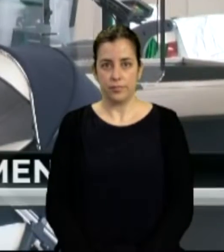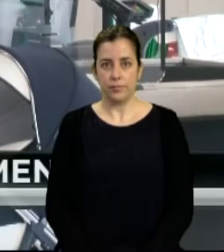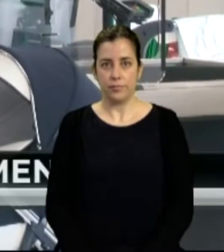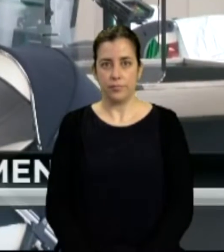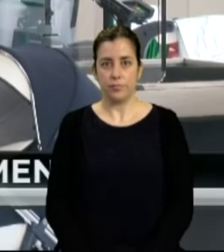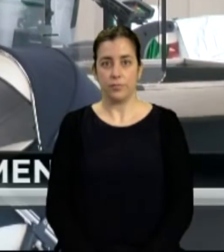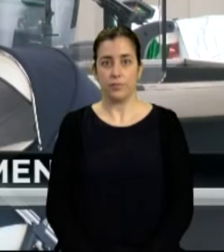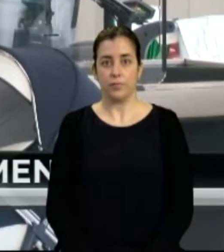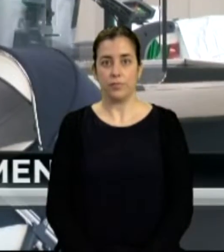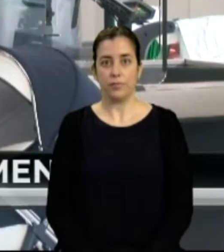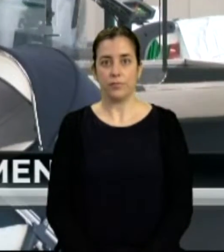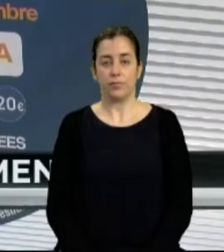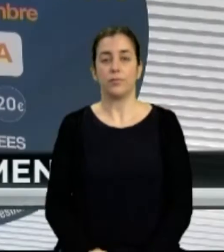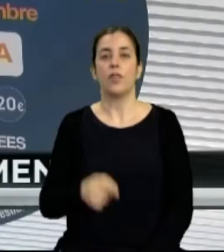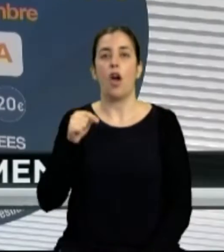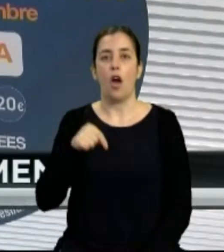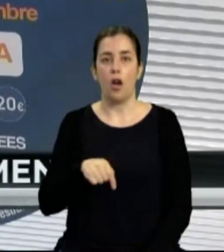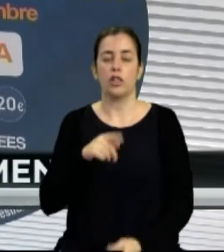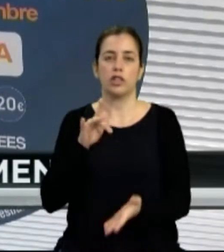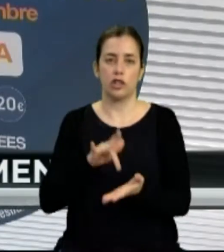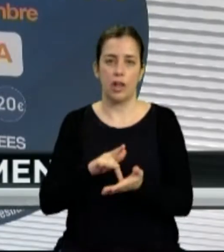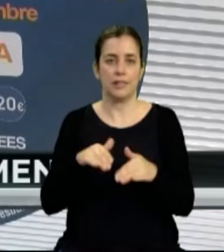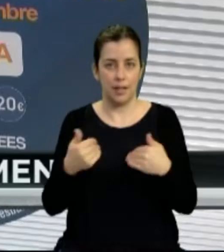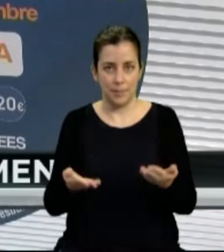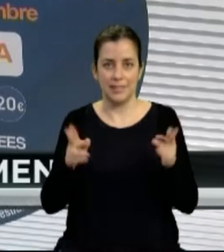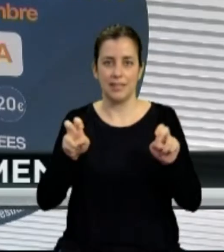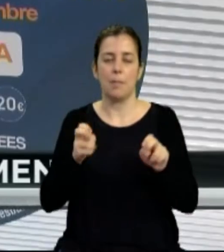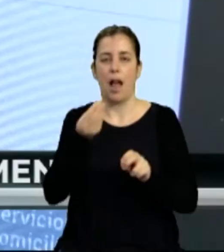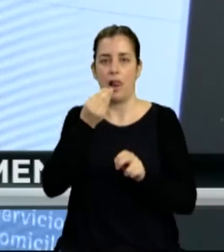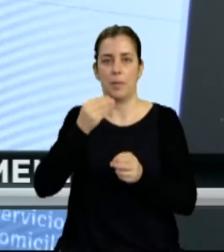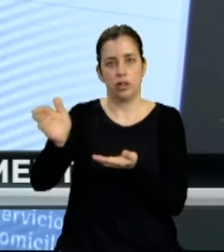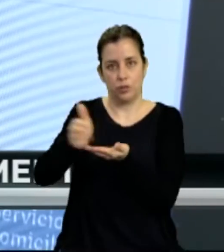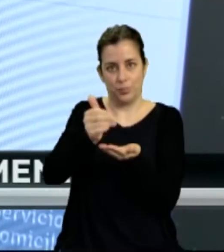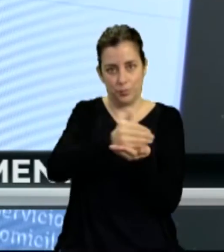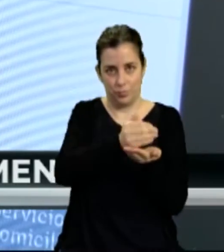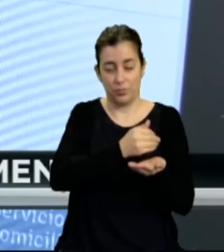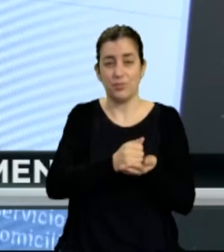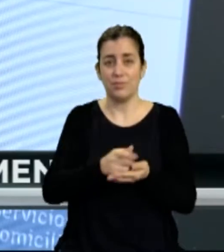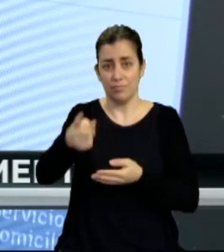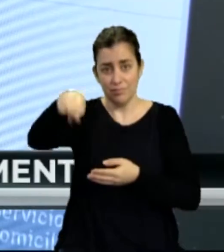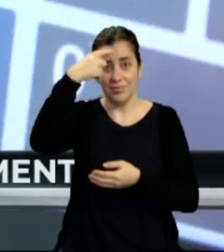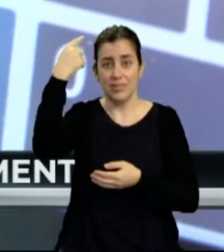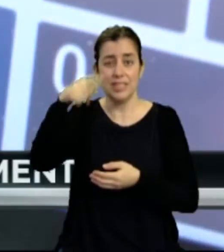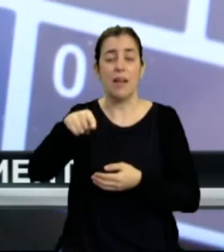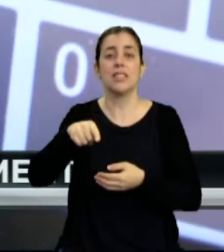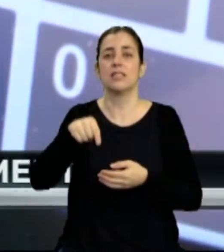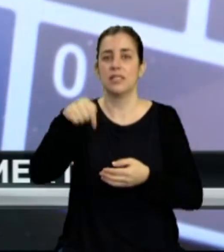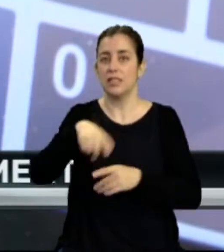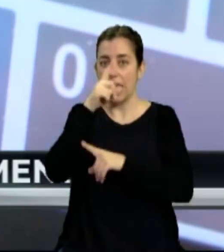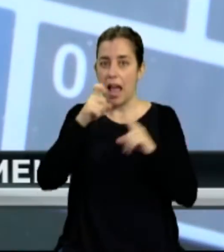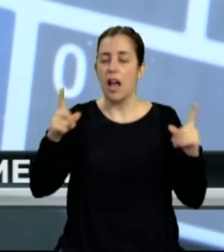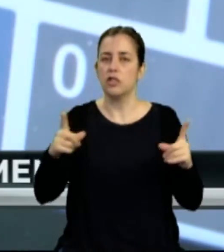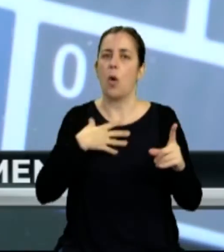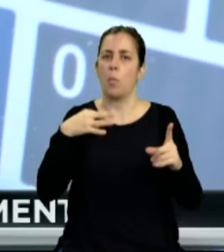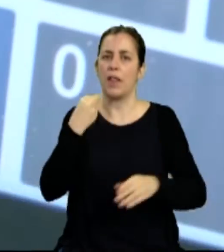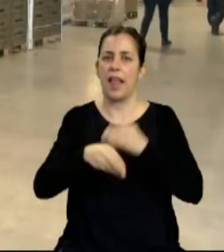Y hoy estaremos también en la gran recogida del Banco de Alimentos. Ya saben que este año, debido a la pandemia, será vía donaciones que pueden realizar